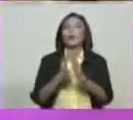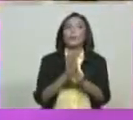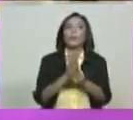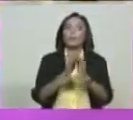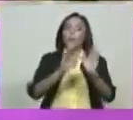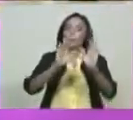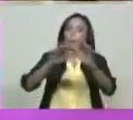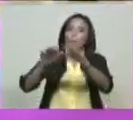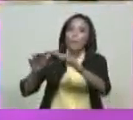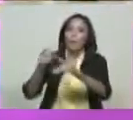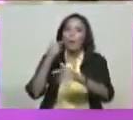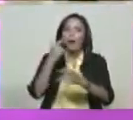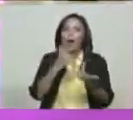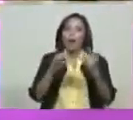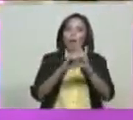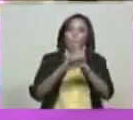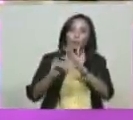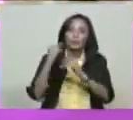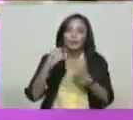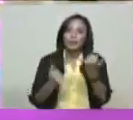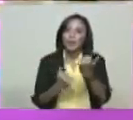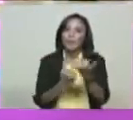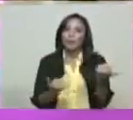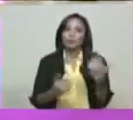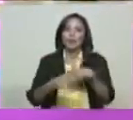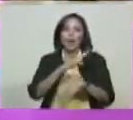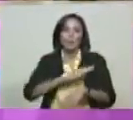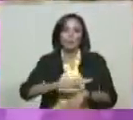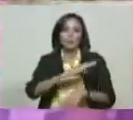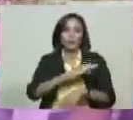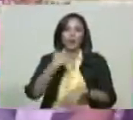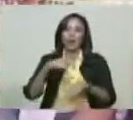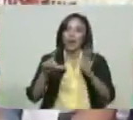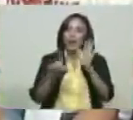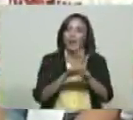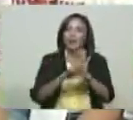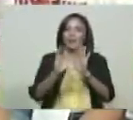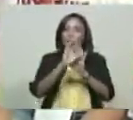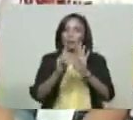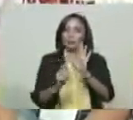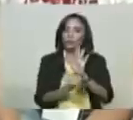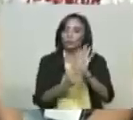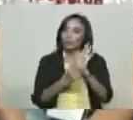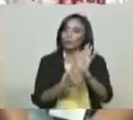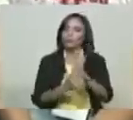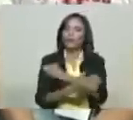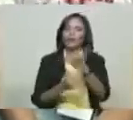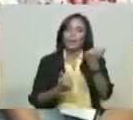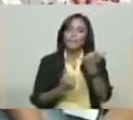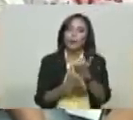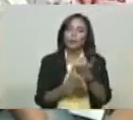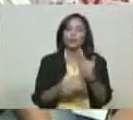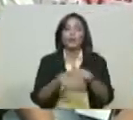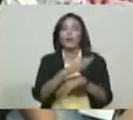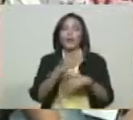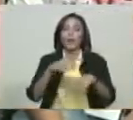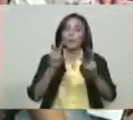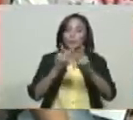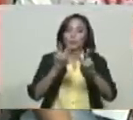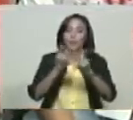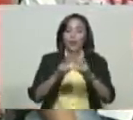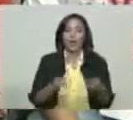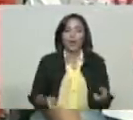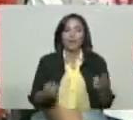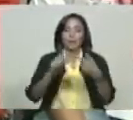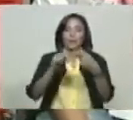Constituyente que actúe en esa dirección. Las leyes constitucionales que blinden la gran misión Vivienda Venezuela,